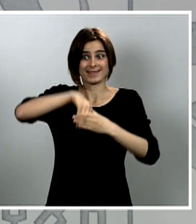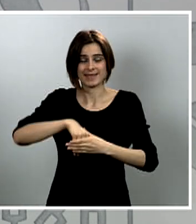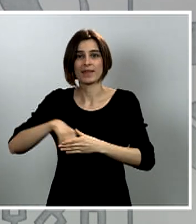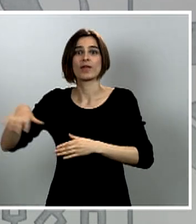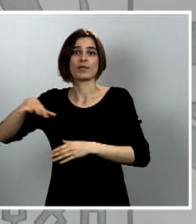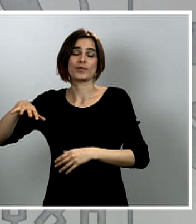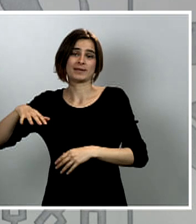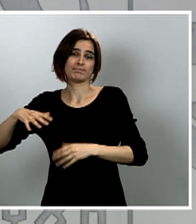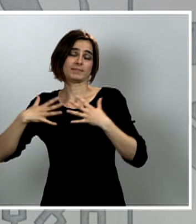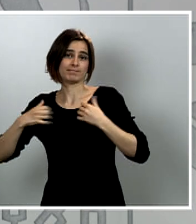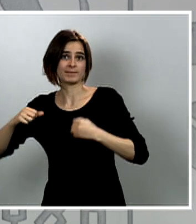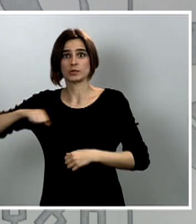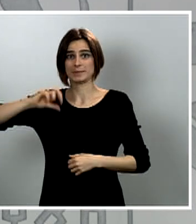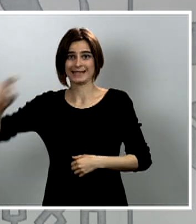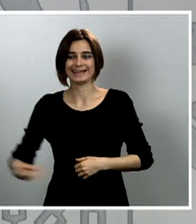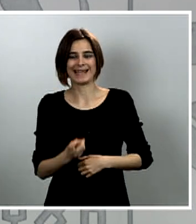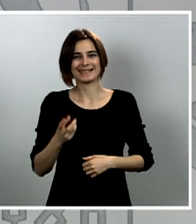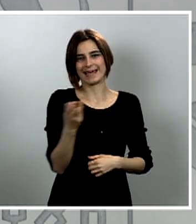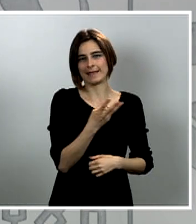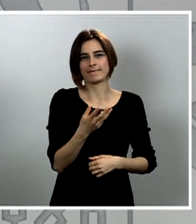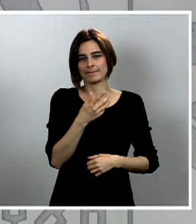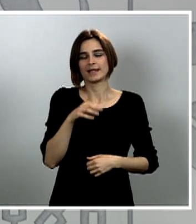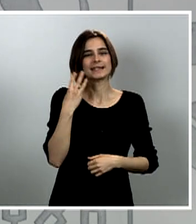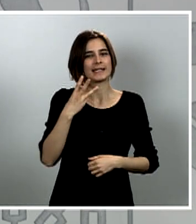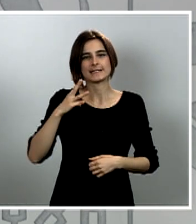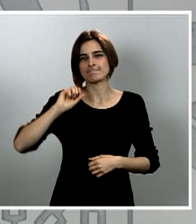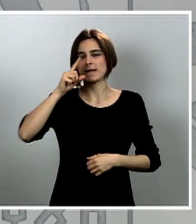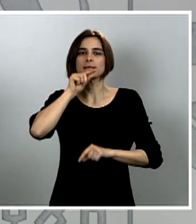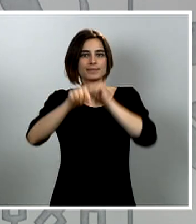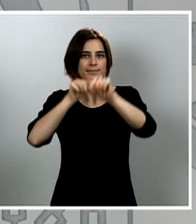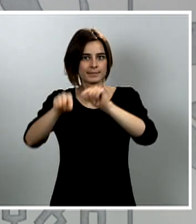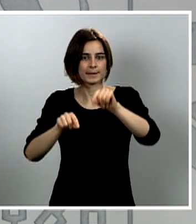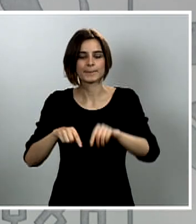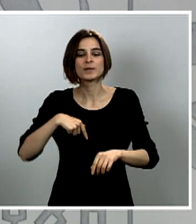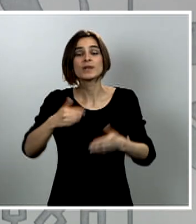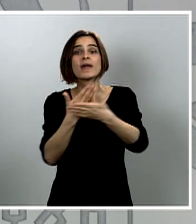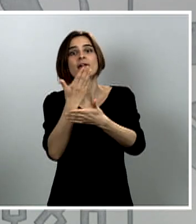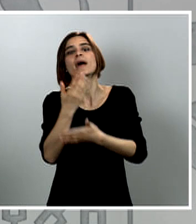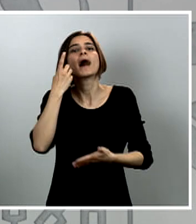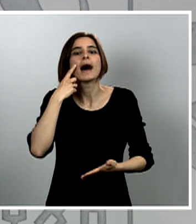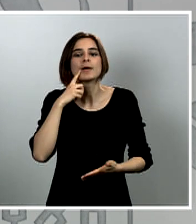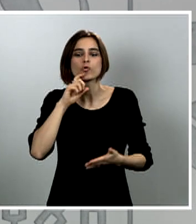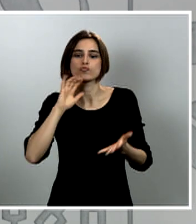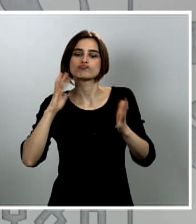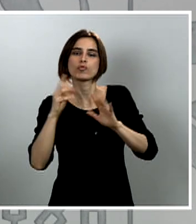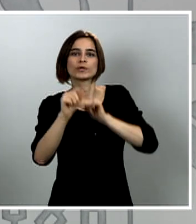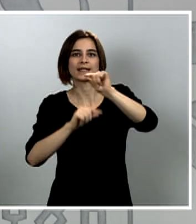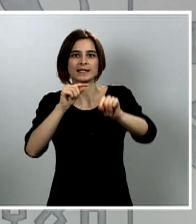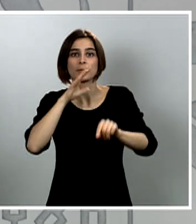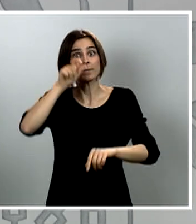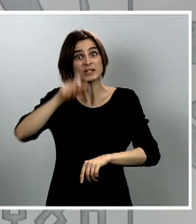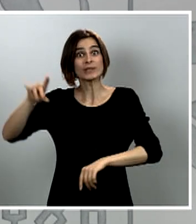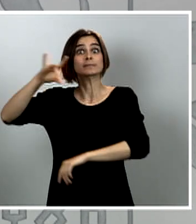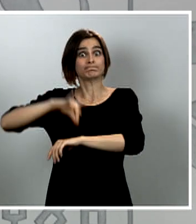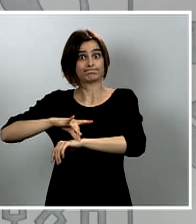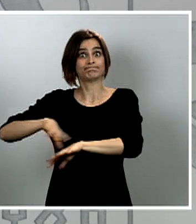la situación de transmisión, no digo de enfermedad, los enfermos están ahora en los hospitales, los que quedan, pero sí la situación de